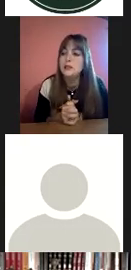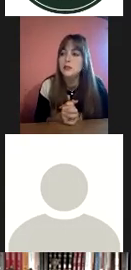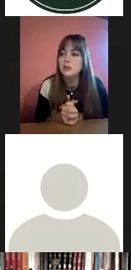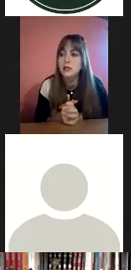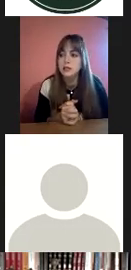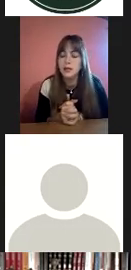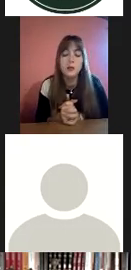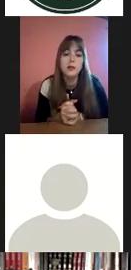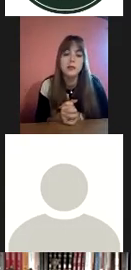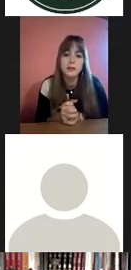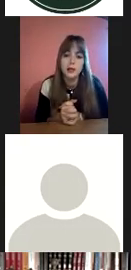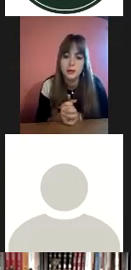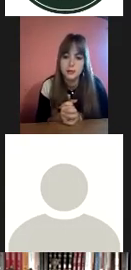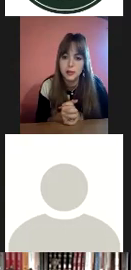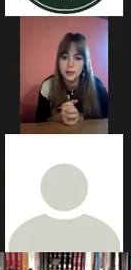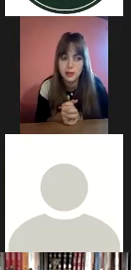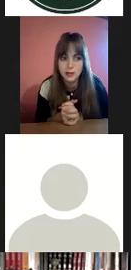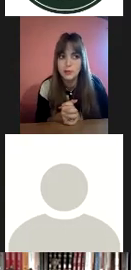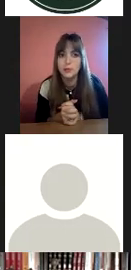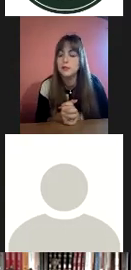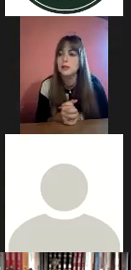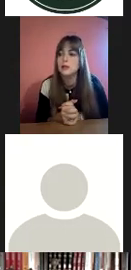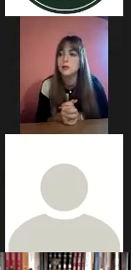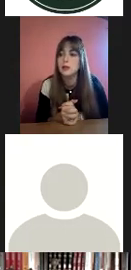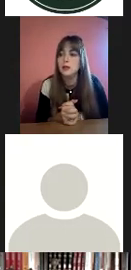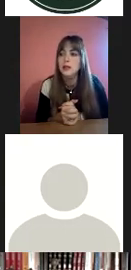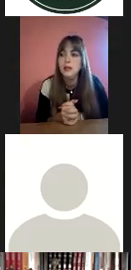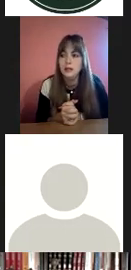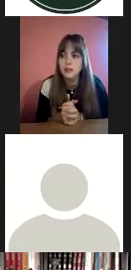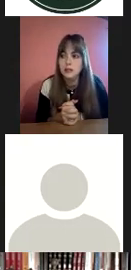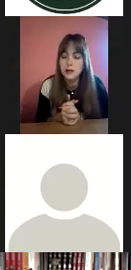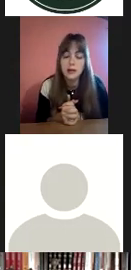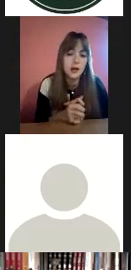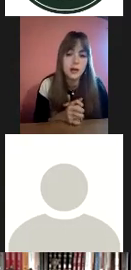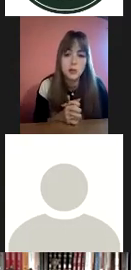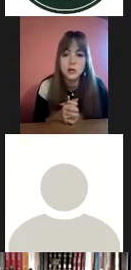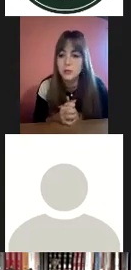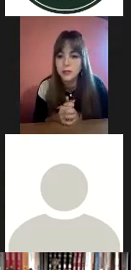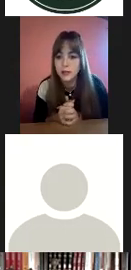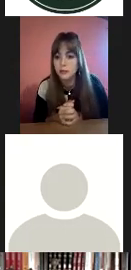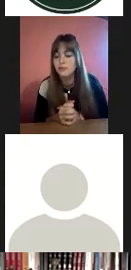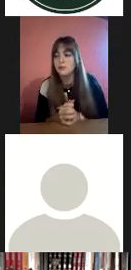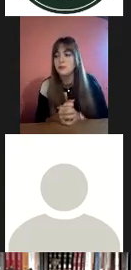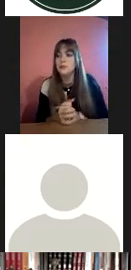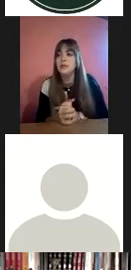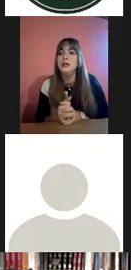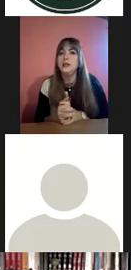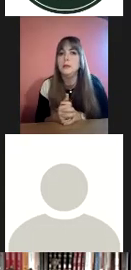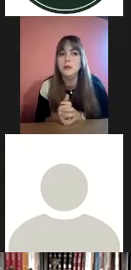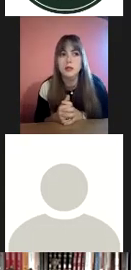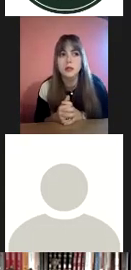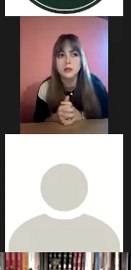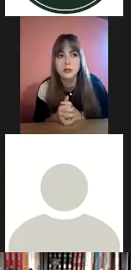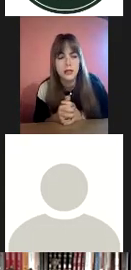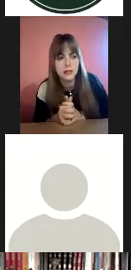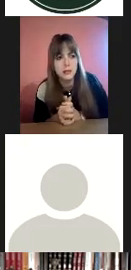están en situación de calle que es muy fácil para la persona que tiene esa perversión, esa crueldad, de acceder, agarrarlo y matarlo.